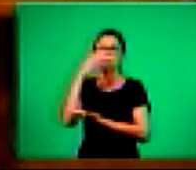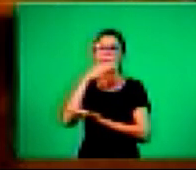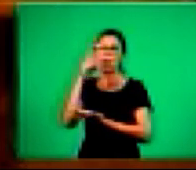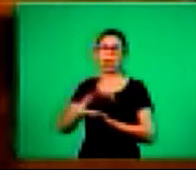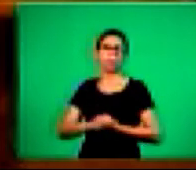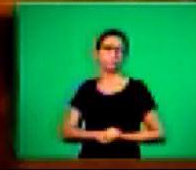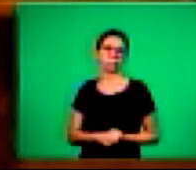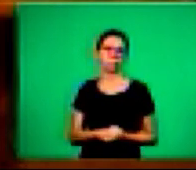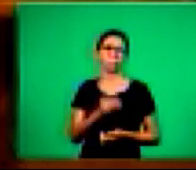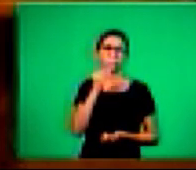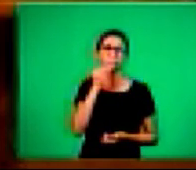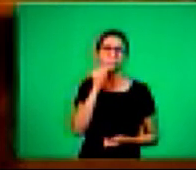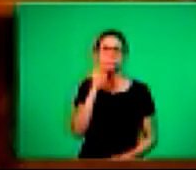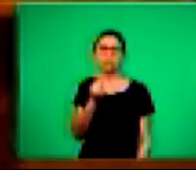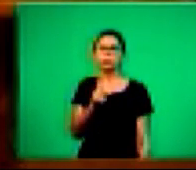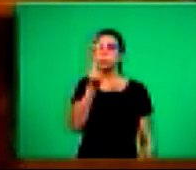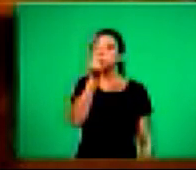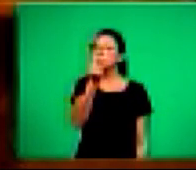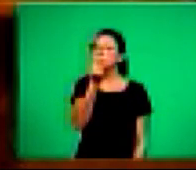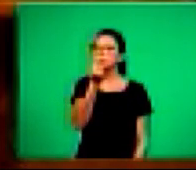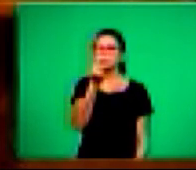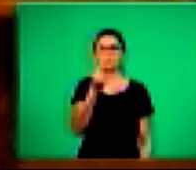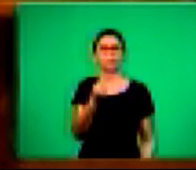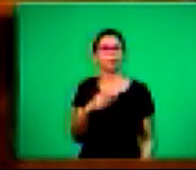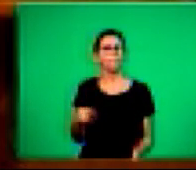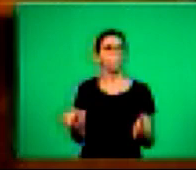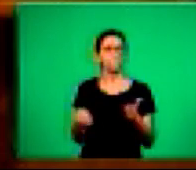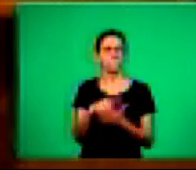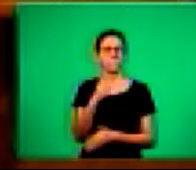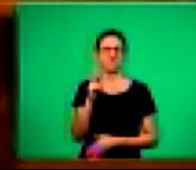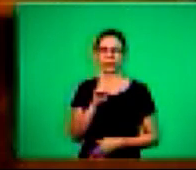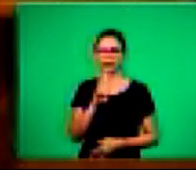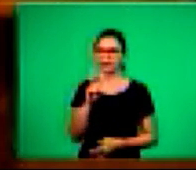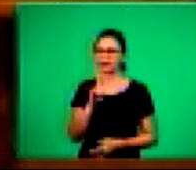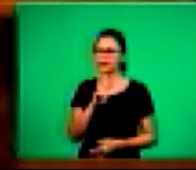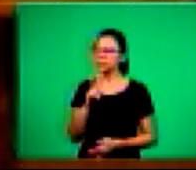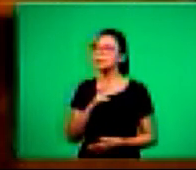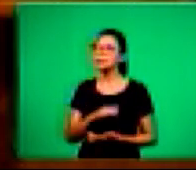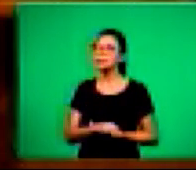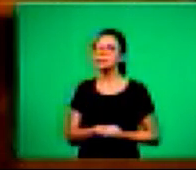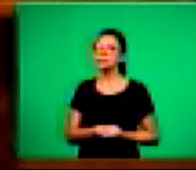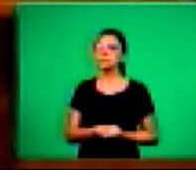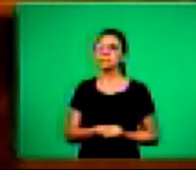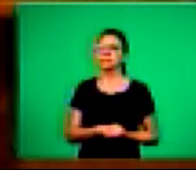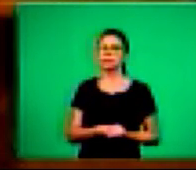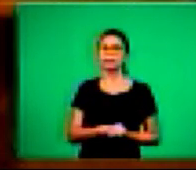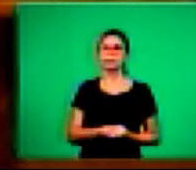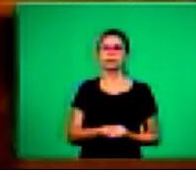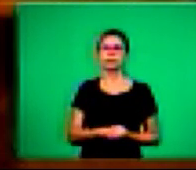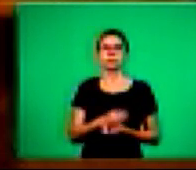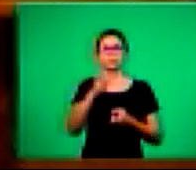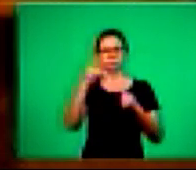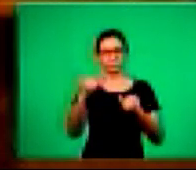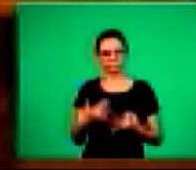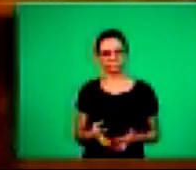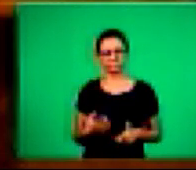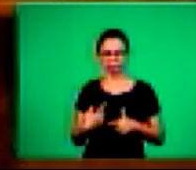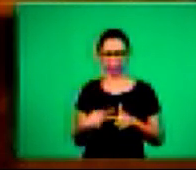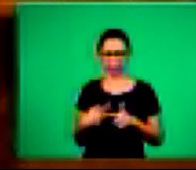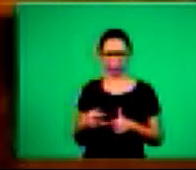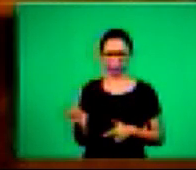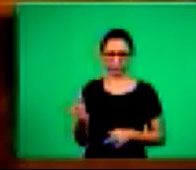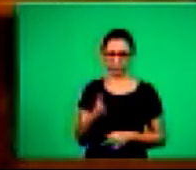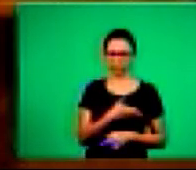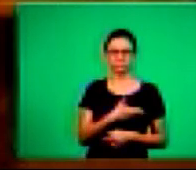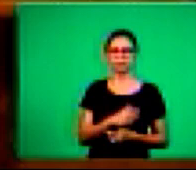la puerta se cierra no hay lugar más para llegar ahí ni para salir cuando estamos diciendo esto